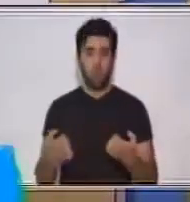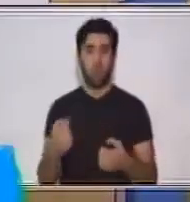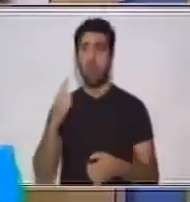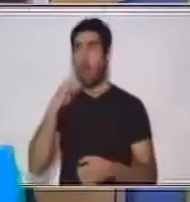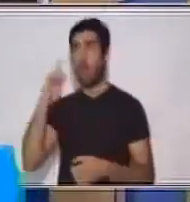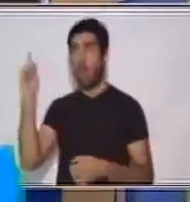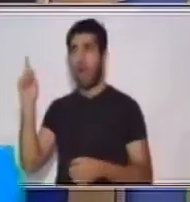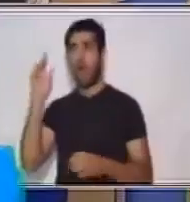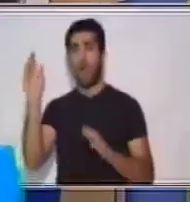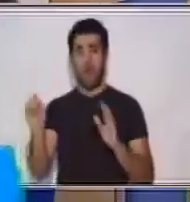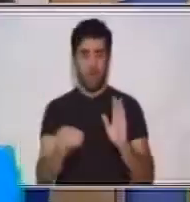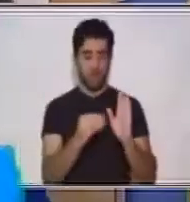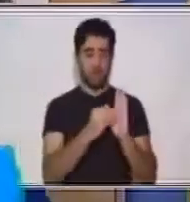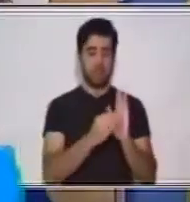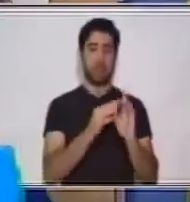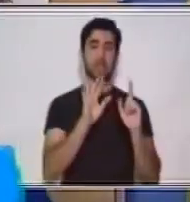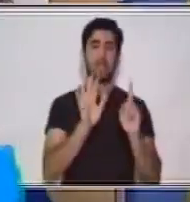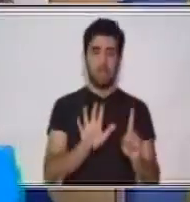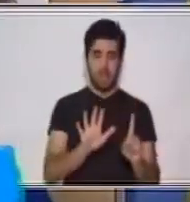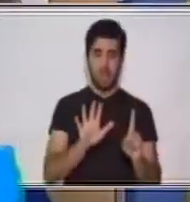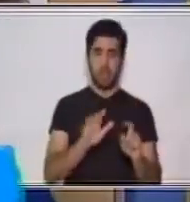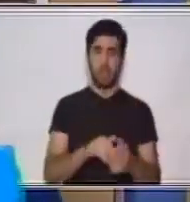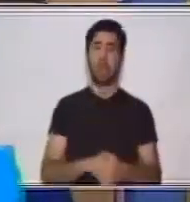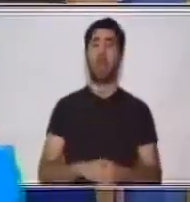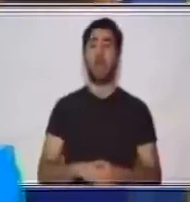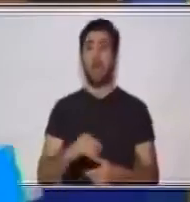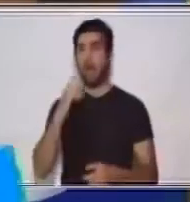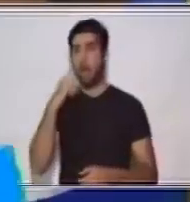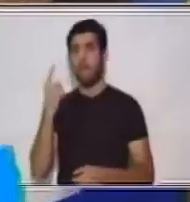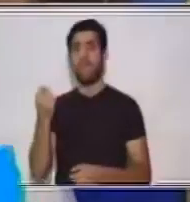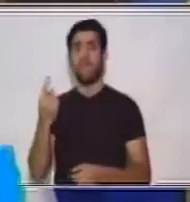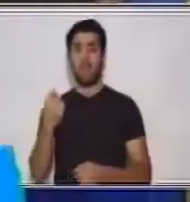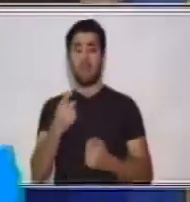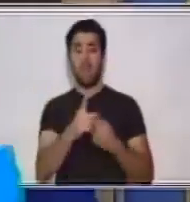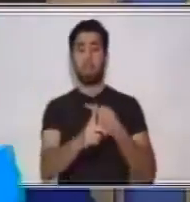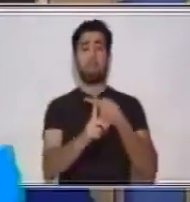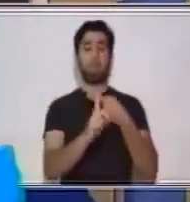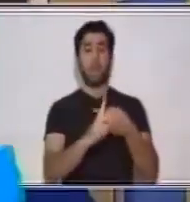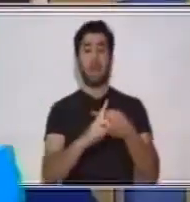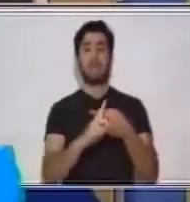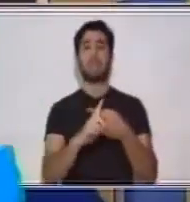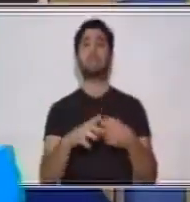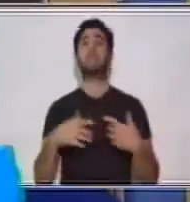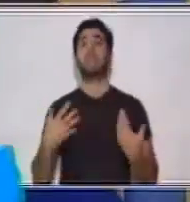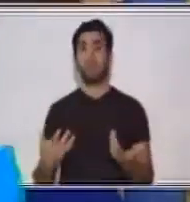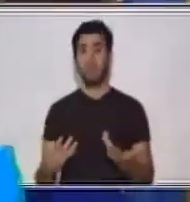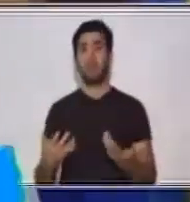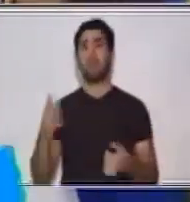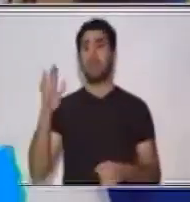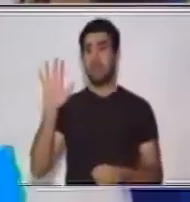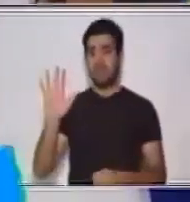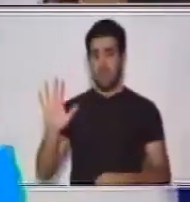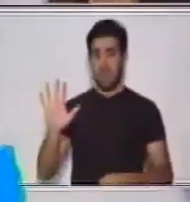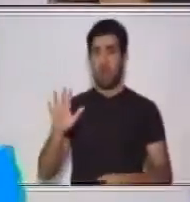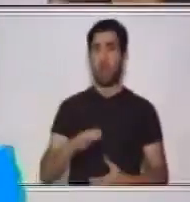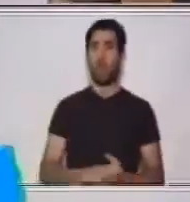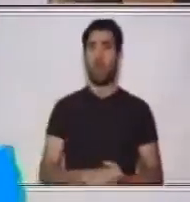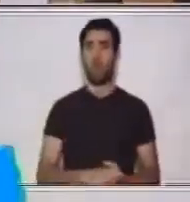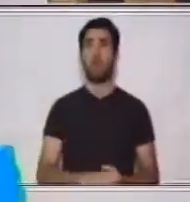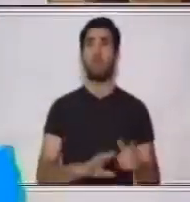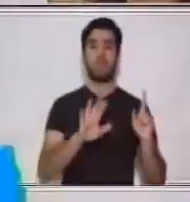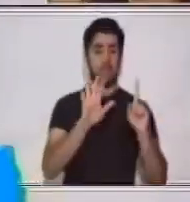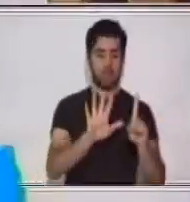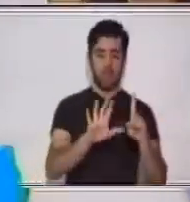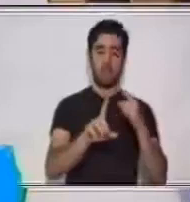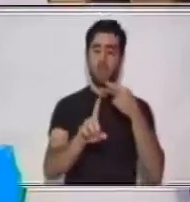6, pero acá hay otro número que tengo que hacer la operación. Más 5. 6 más